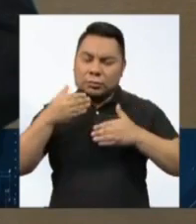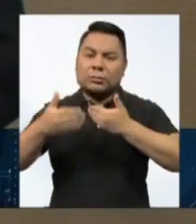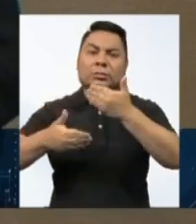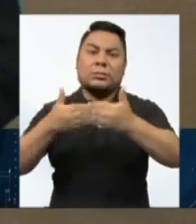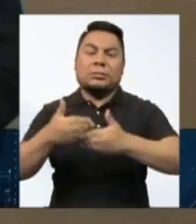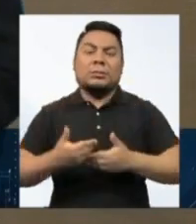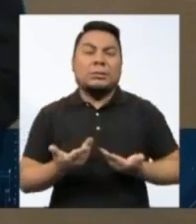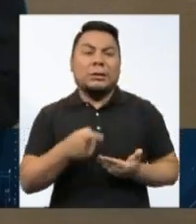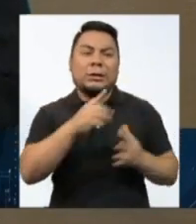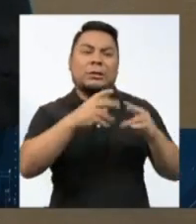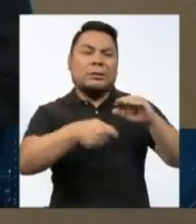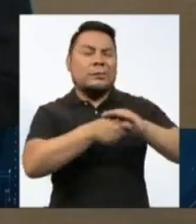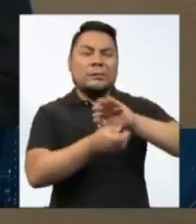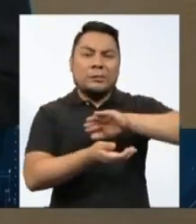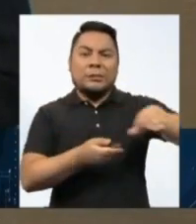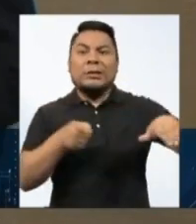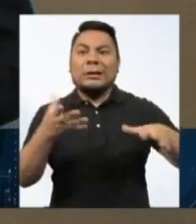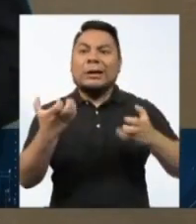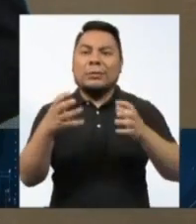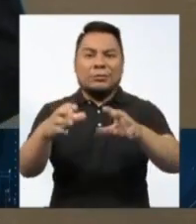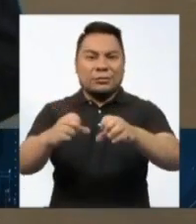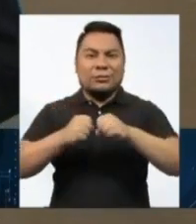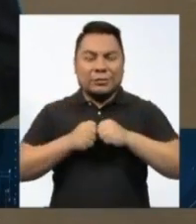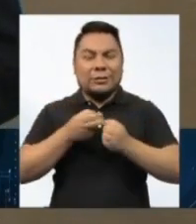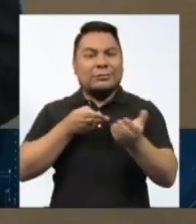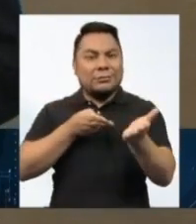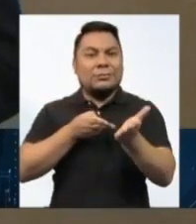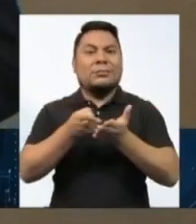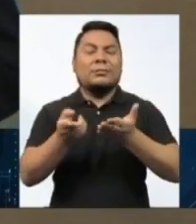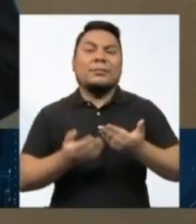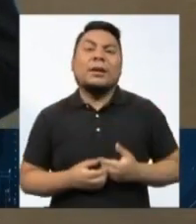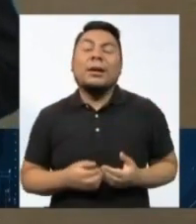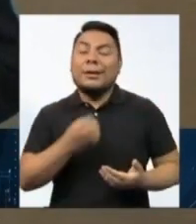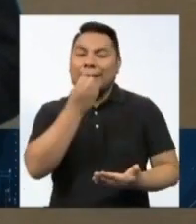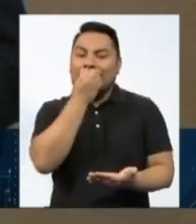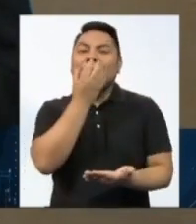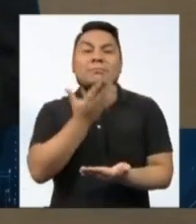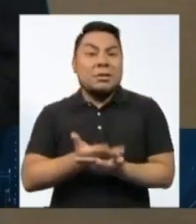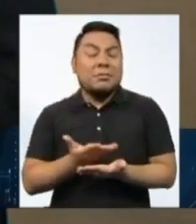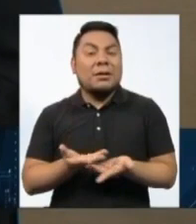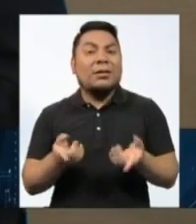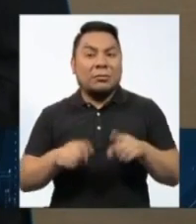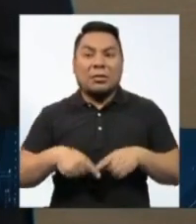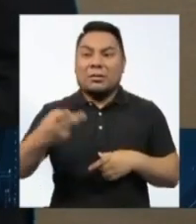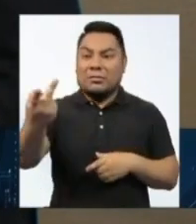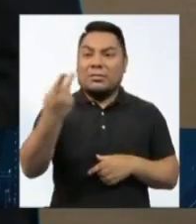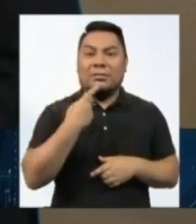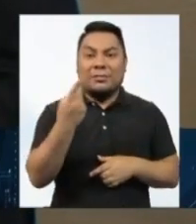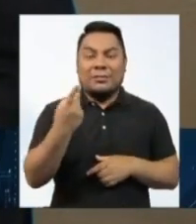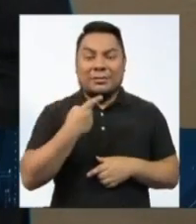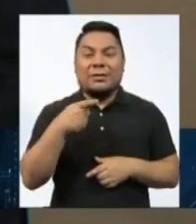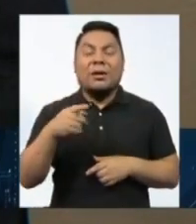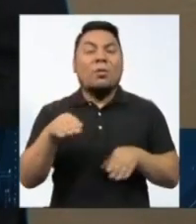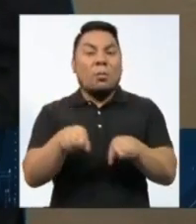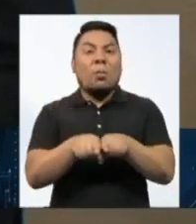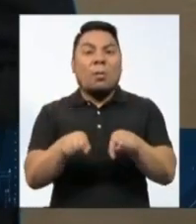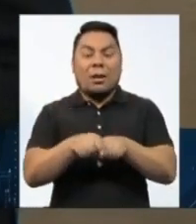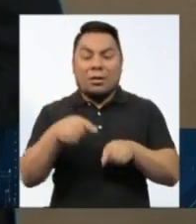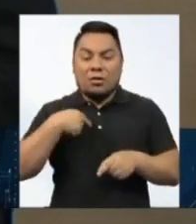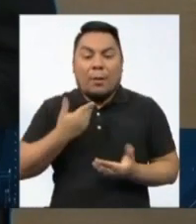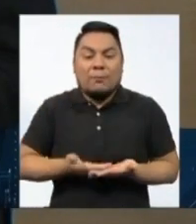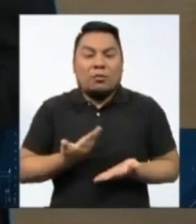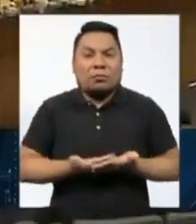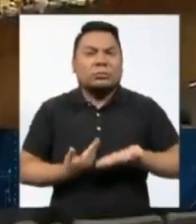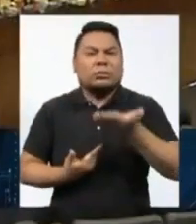es lo que queremos recuperar. Y qué bien que coincidamos con la propuesta, porque yo